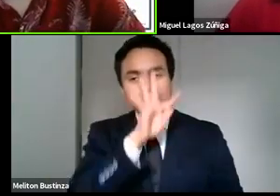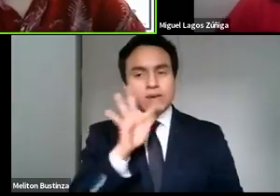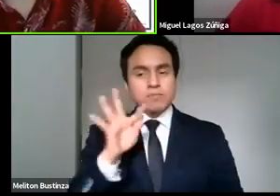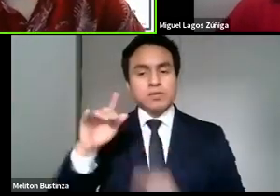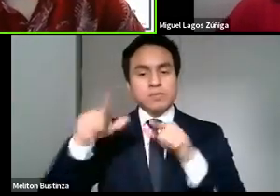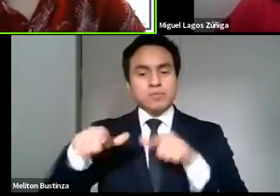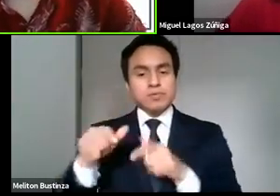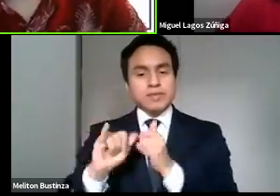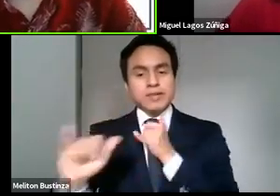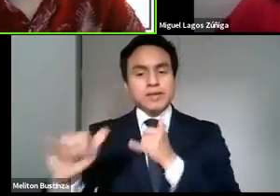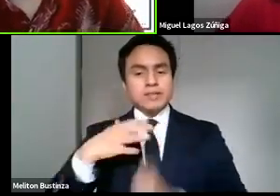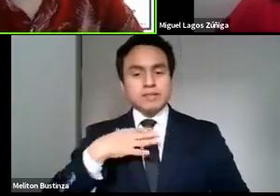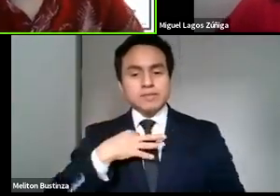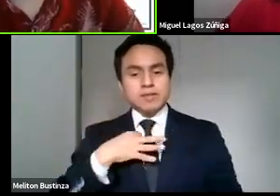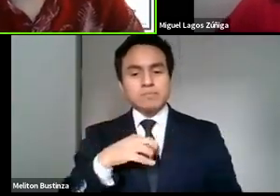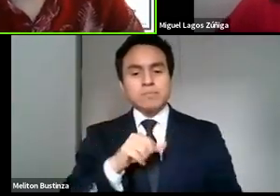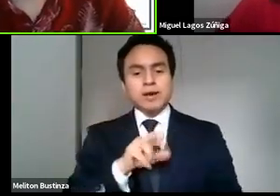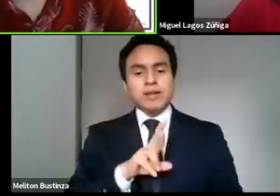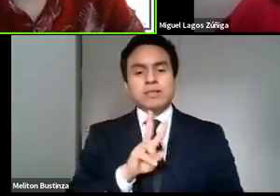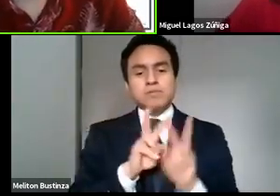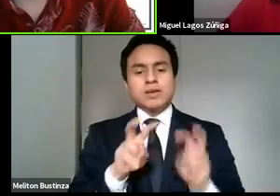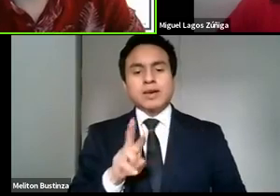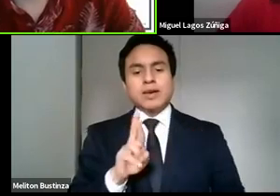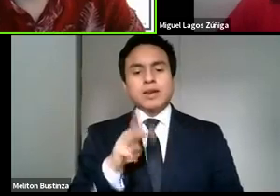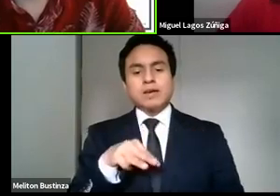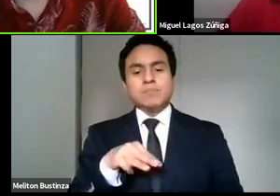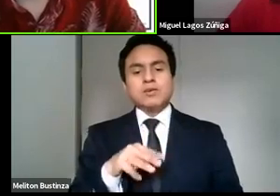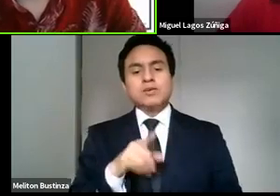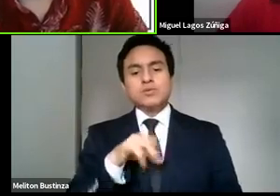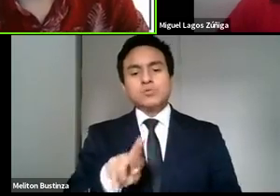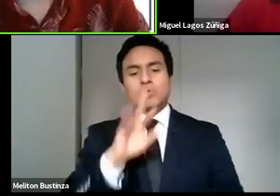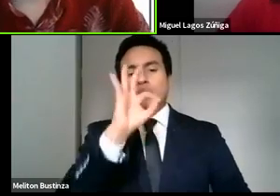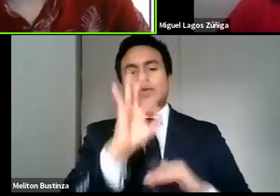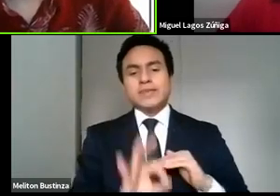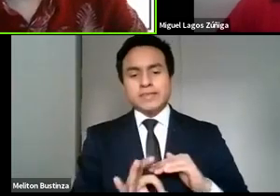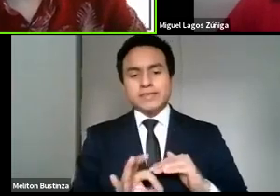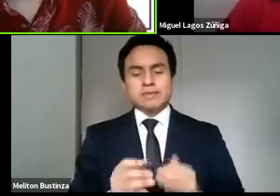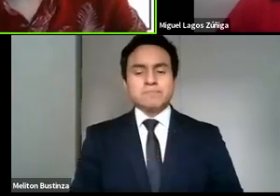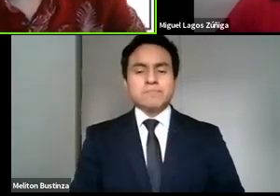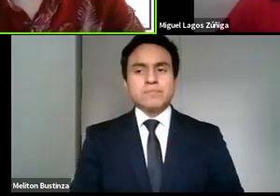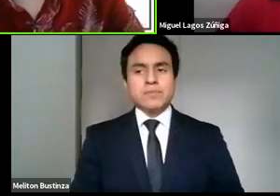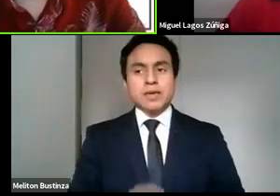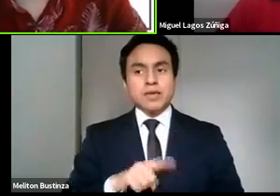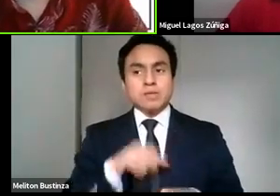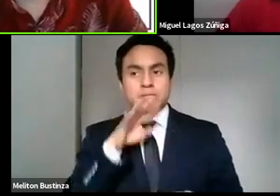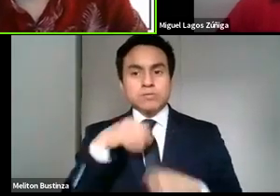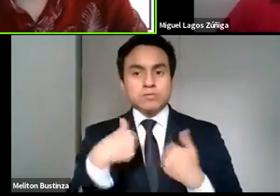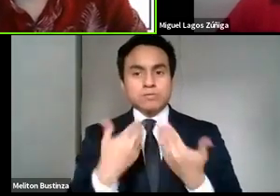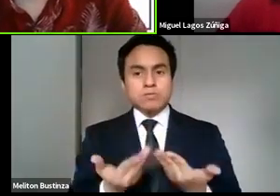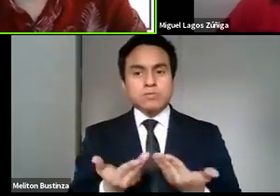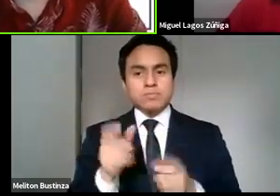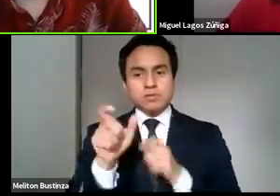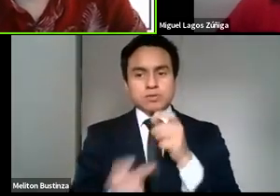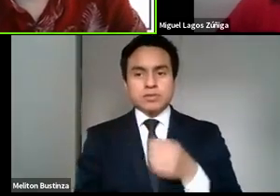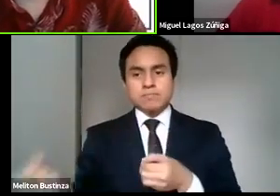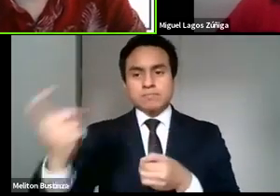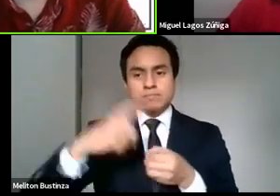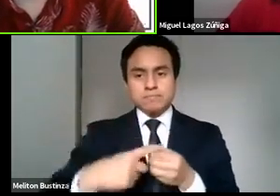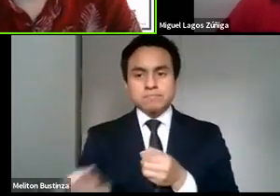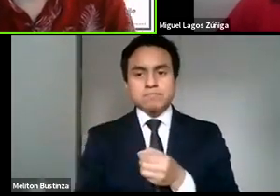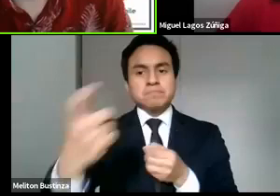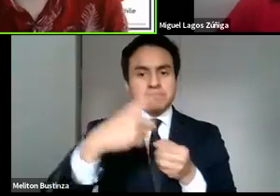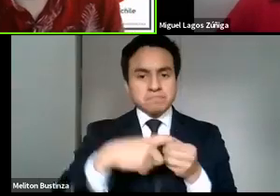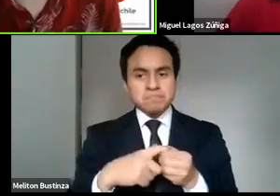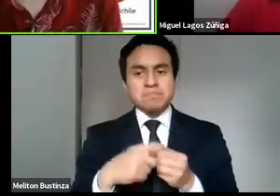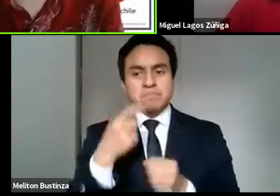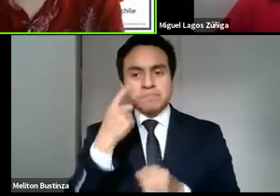de Ingeniería Civil y el Par Explora RM Surponiente. Mientras damos unos minutos a que nuestra audiencia se conecte a esta